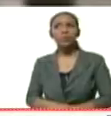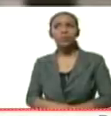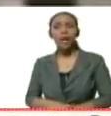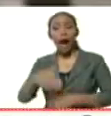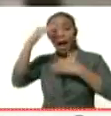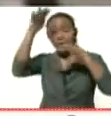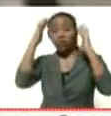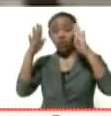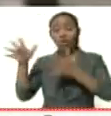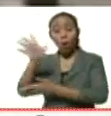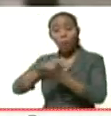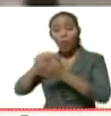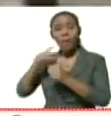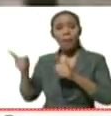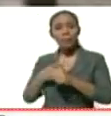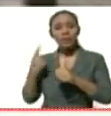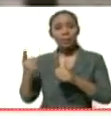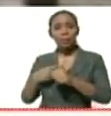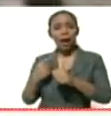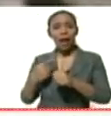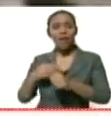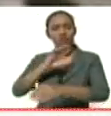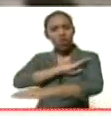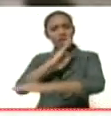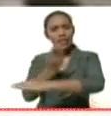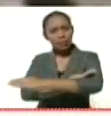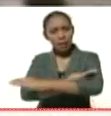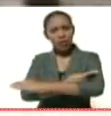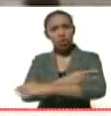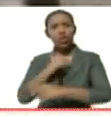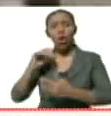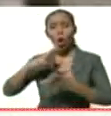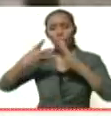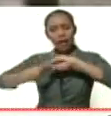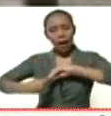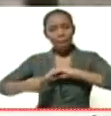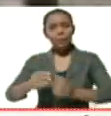Atención de los problemas principales, fortalecimiento de los CLAP,